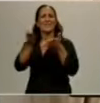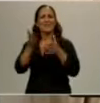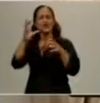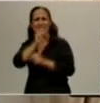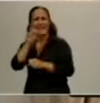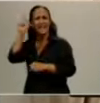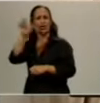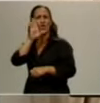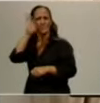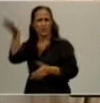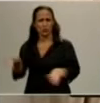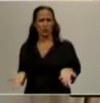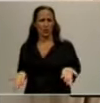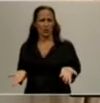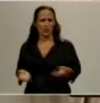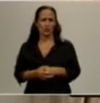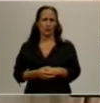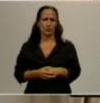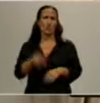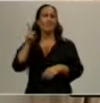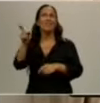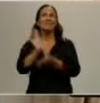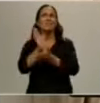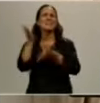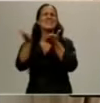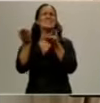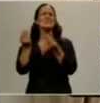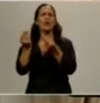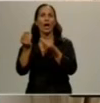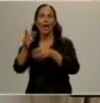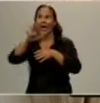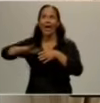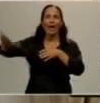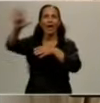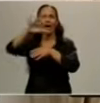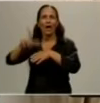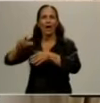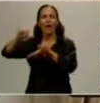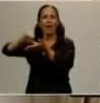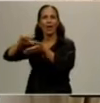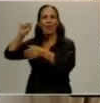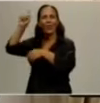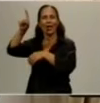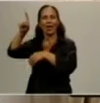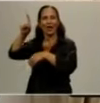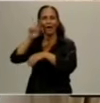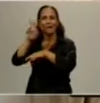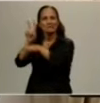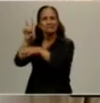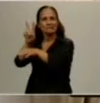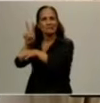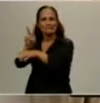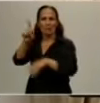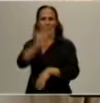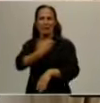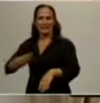Unidos, es decir, de los servicios que custodian la seguridad del presidente y del vicepresidente de los Estados